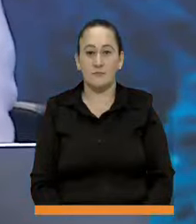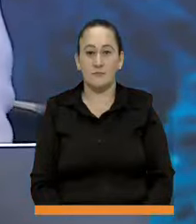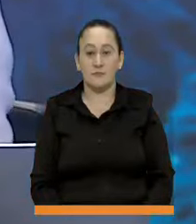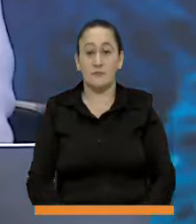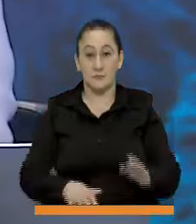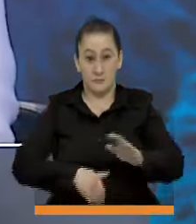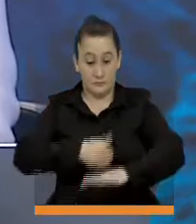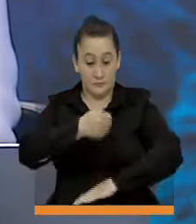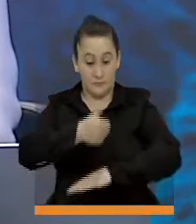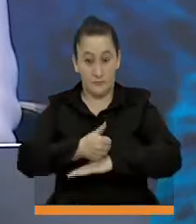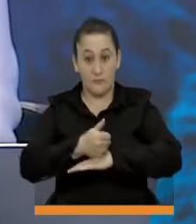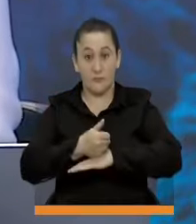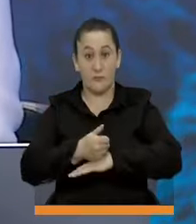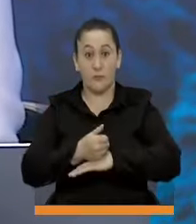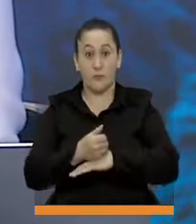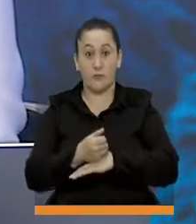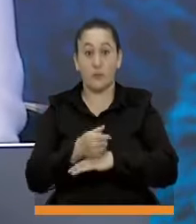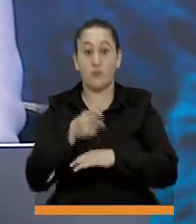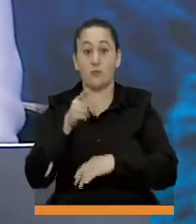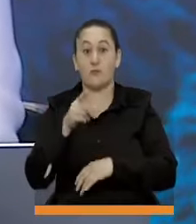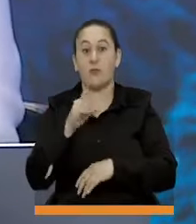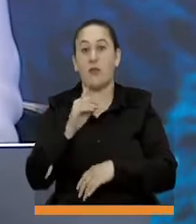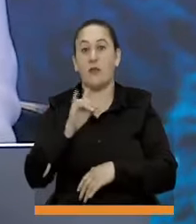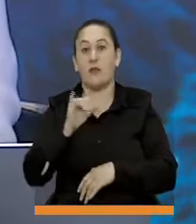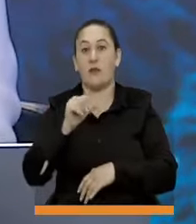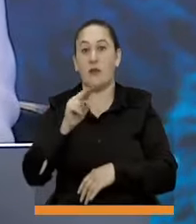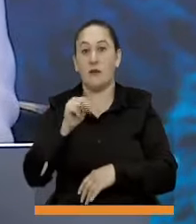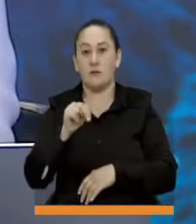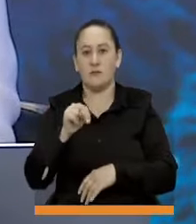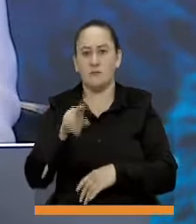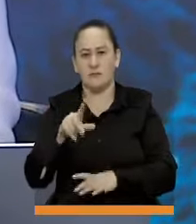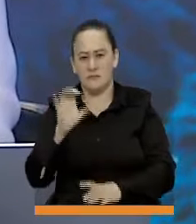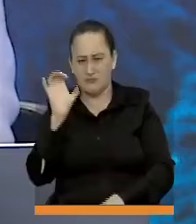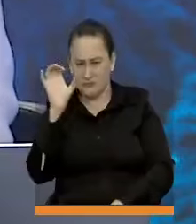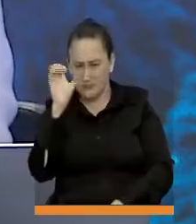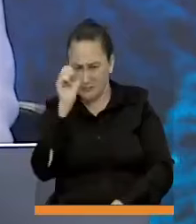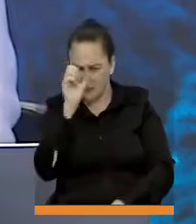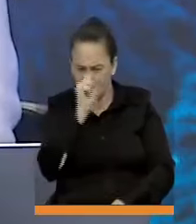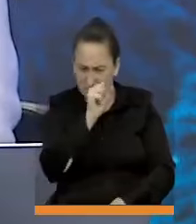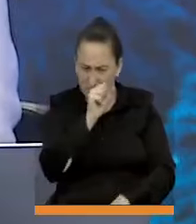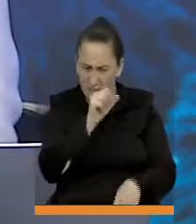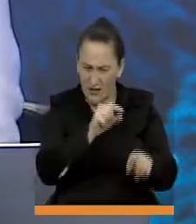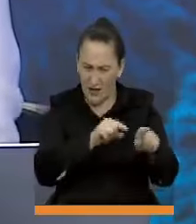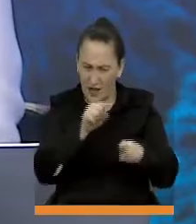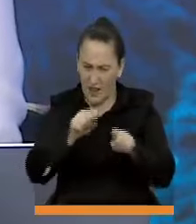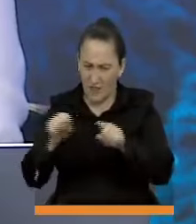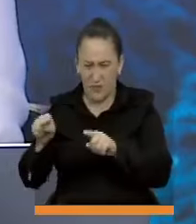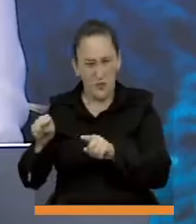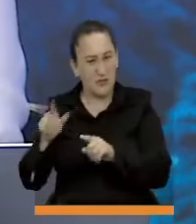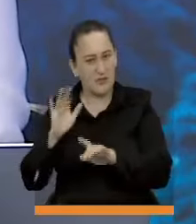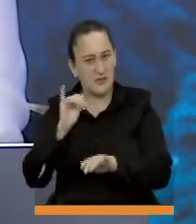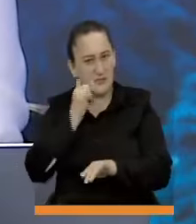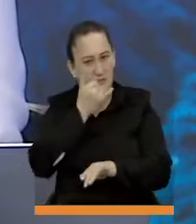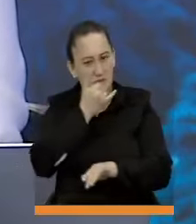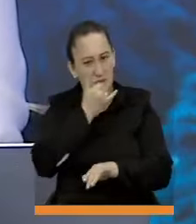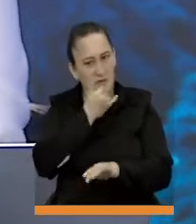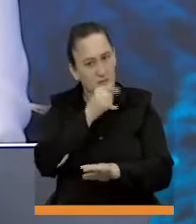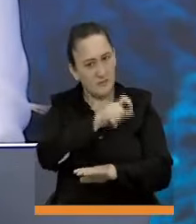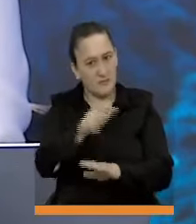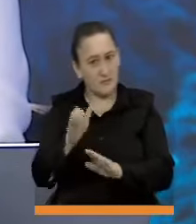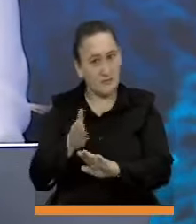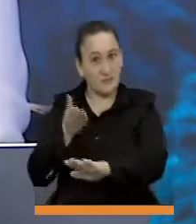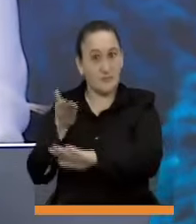La Dirección de Impuestos y Aduanas Nacionales detectó inconsistencias en algunas declaraciones de renta presentadas por los